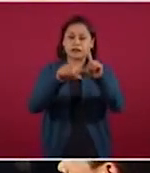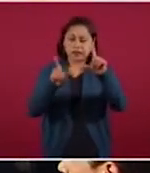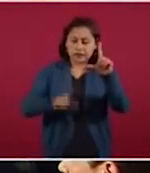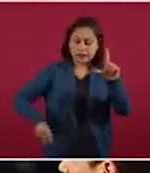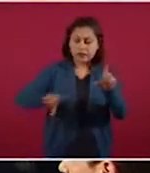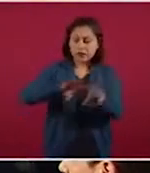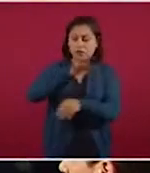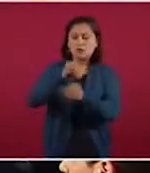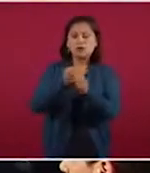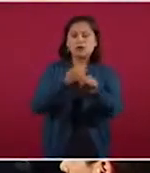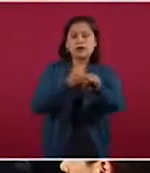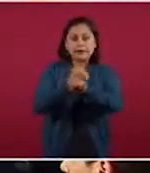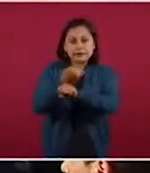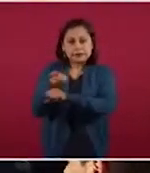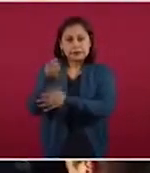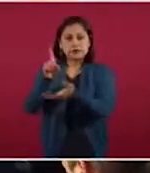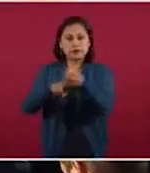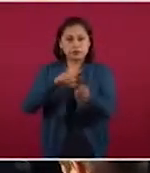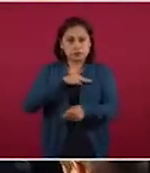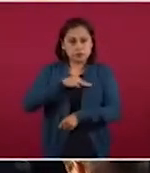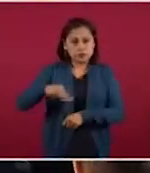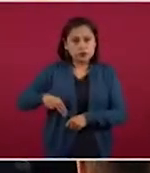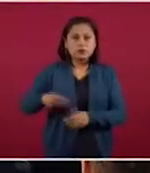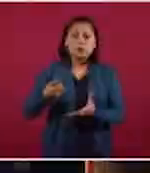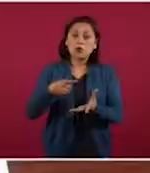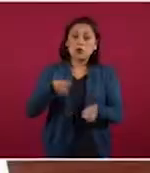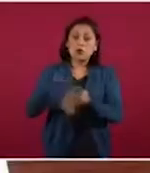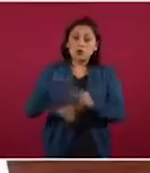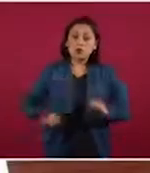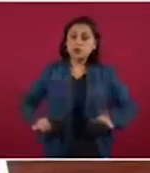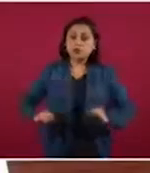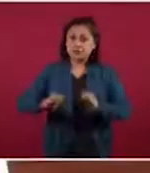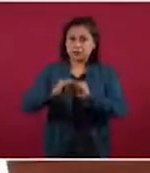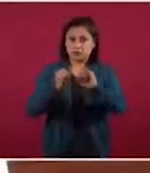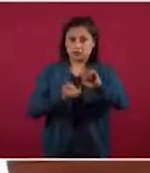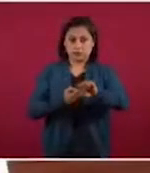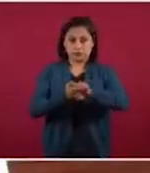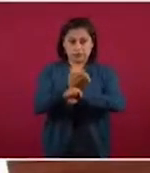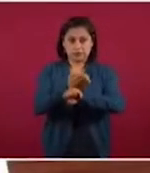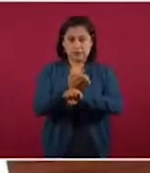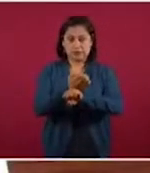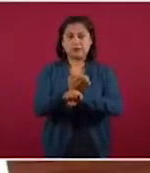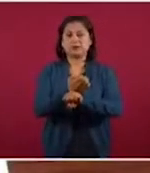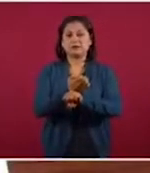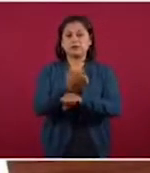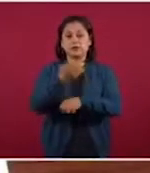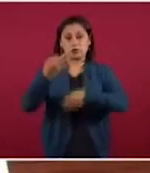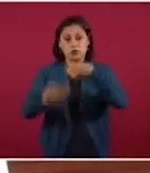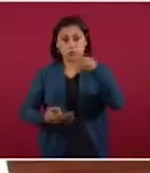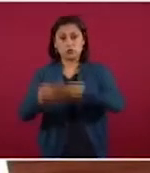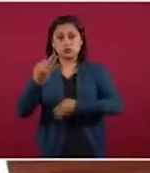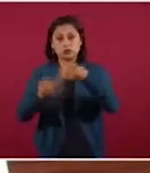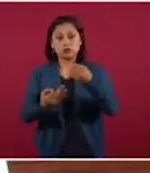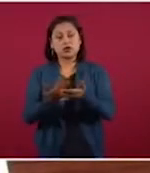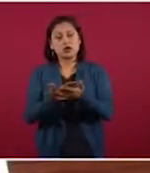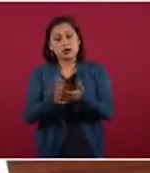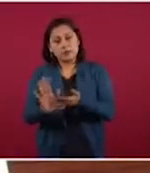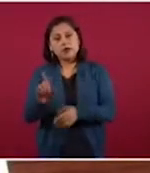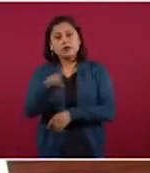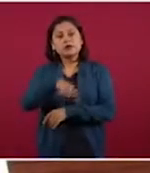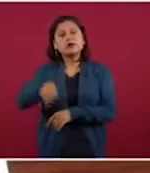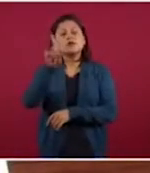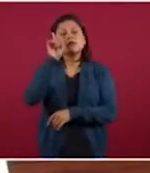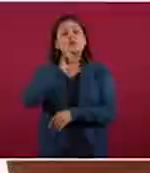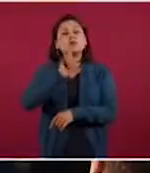que trabajan con instituciones estatales, queremos también que las mujeres tengan estos servicios